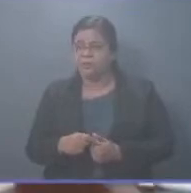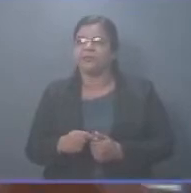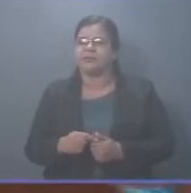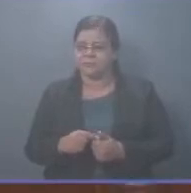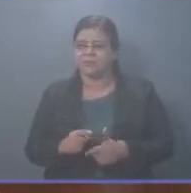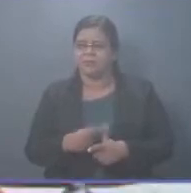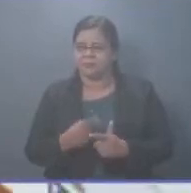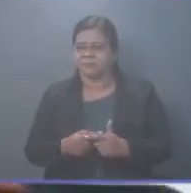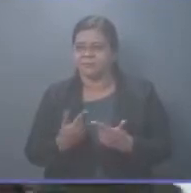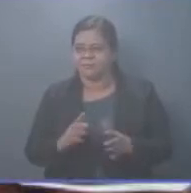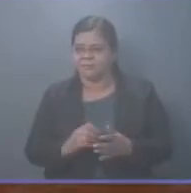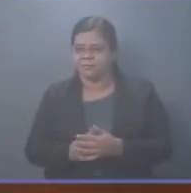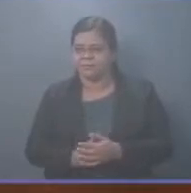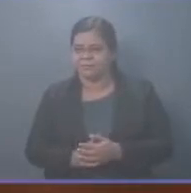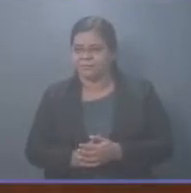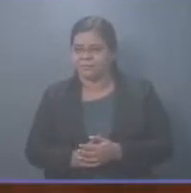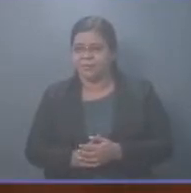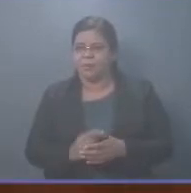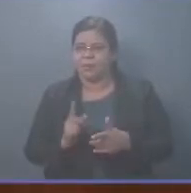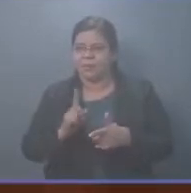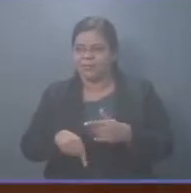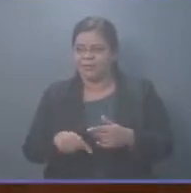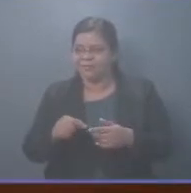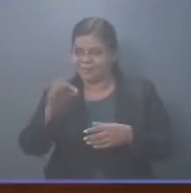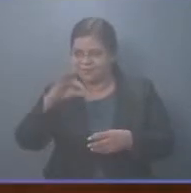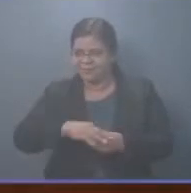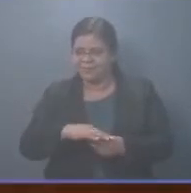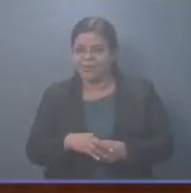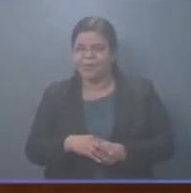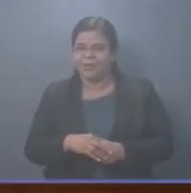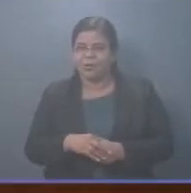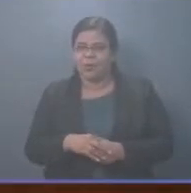año 2022, favor emitir su voto.